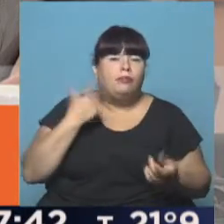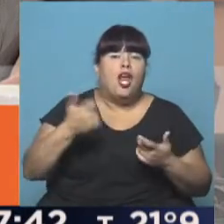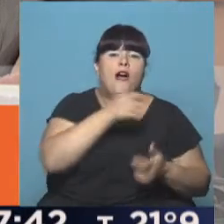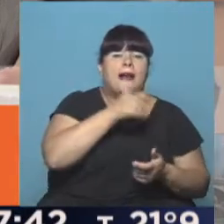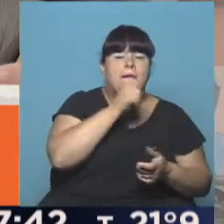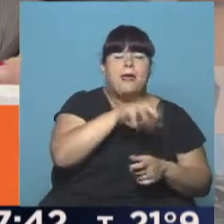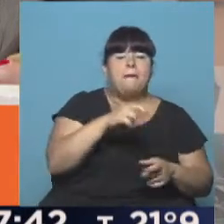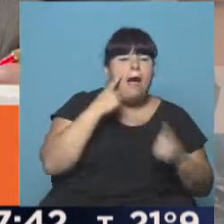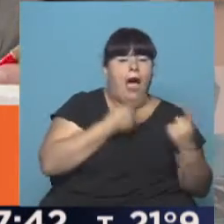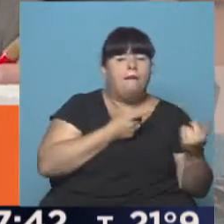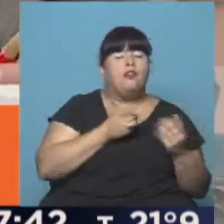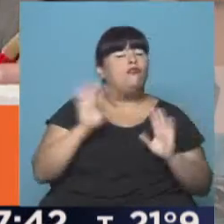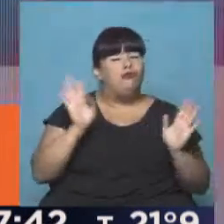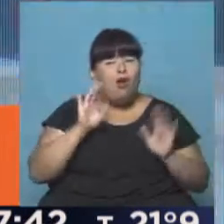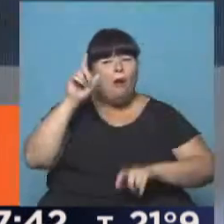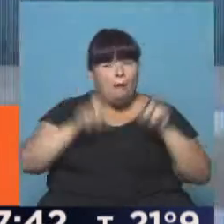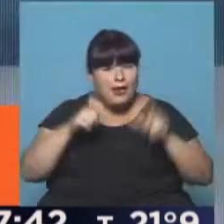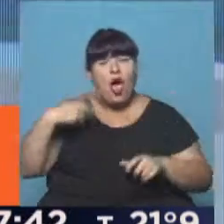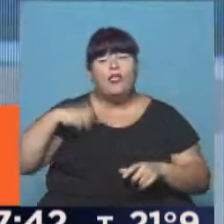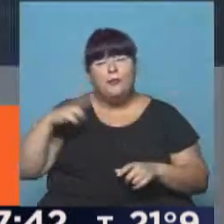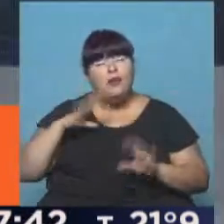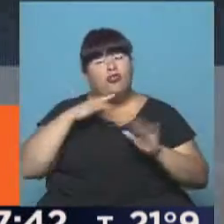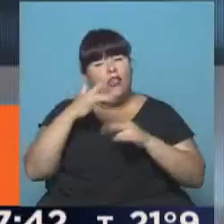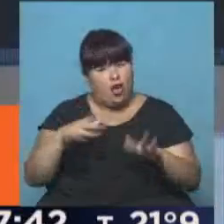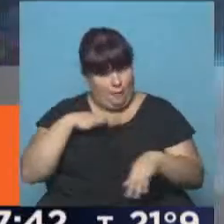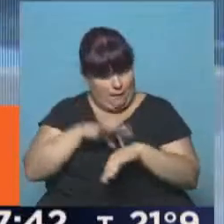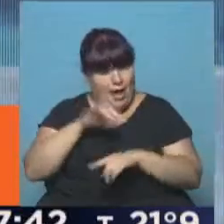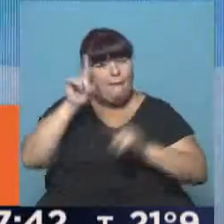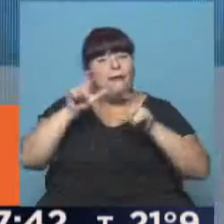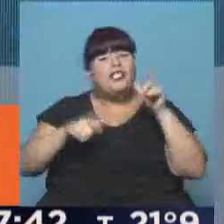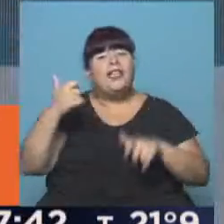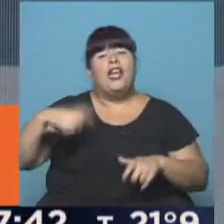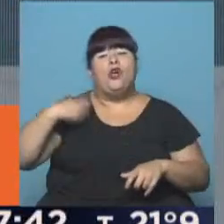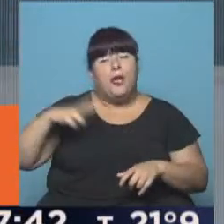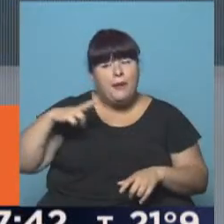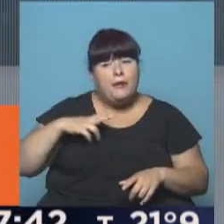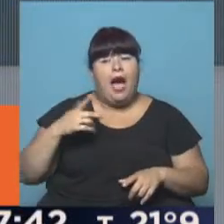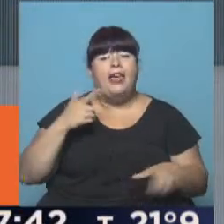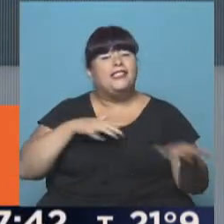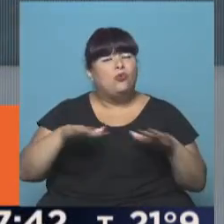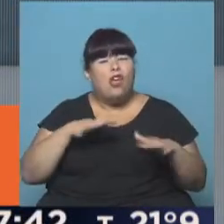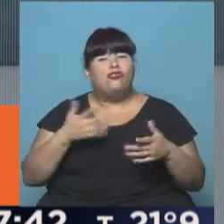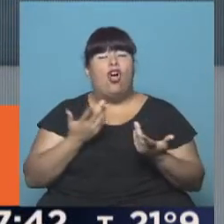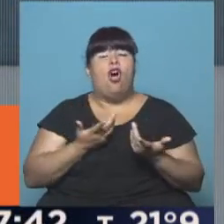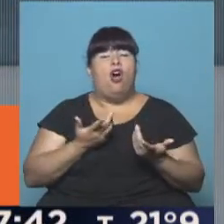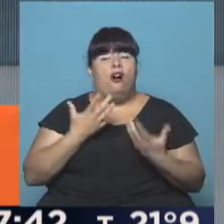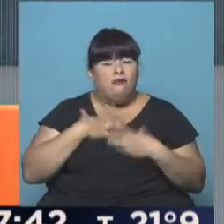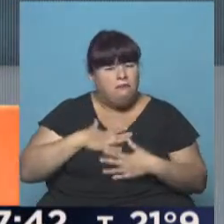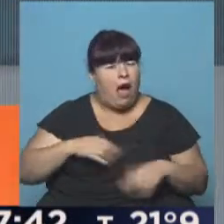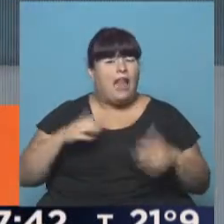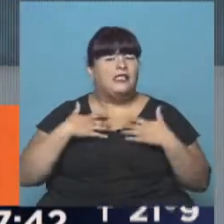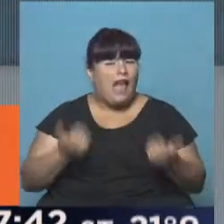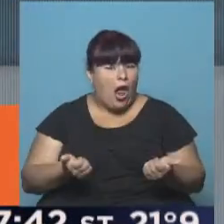con los medicamentos todos porque subsidiados. Hay mucha gente que tiene prepaga, yo eso lo digo como médico, hay gente que tiene prepaga y que vive en situaciones muy